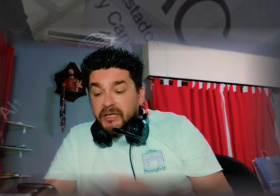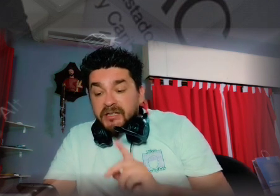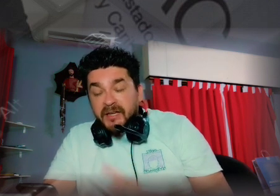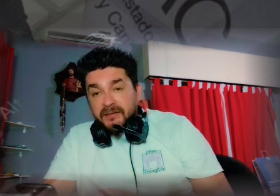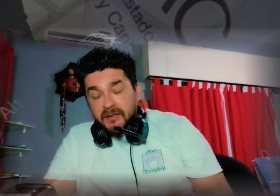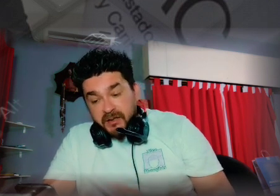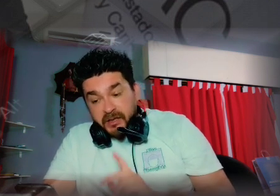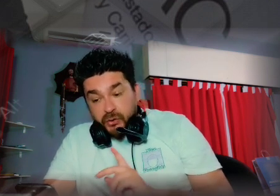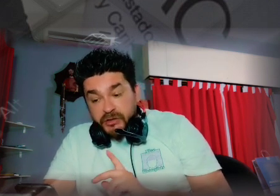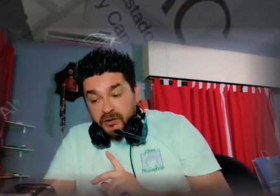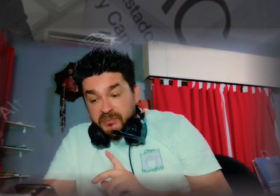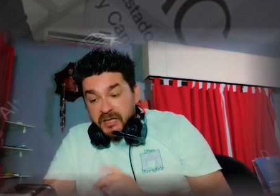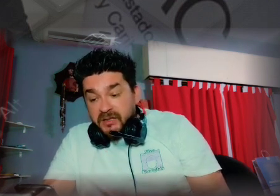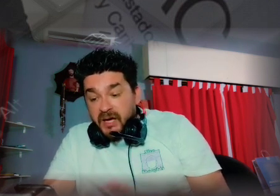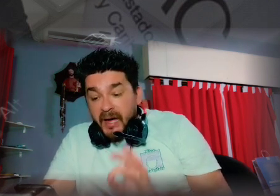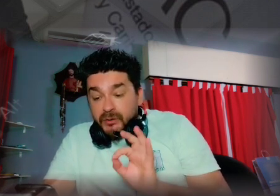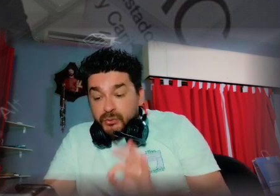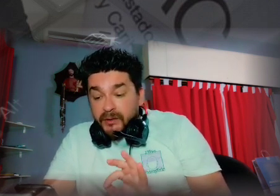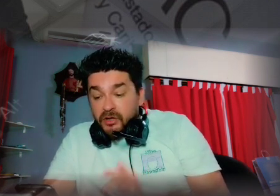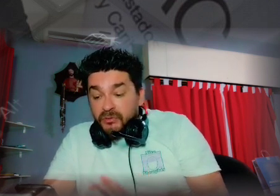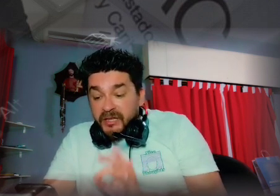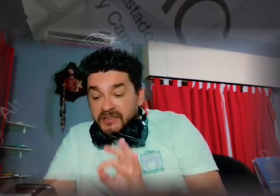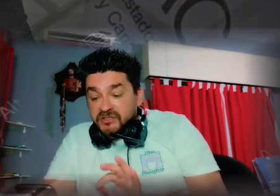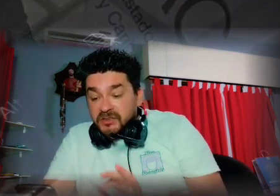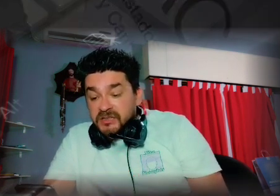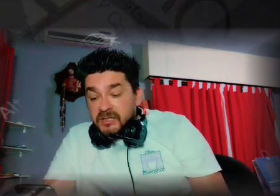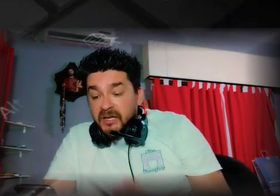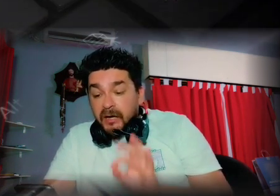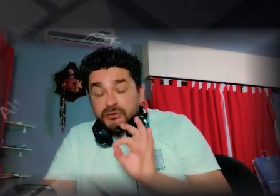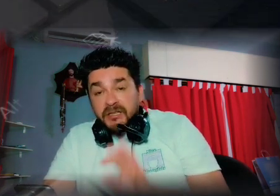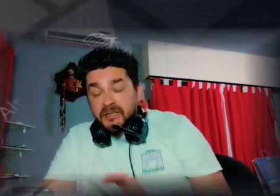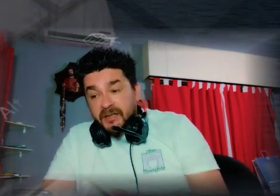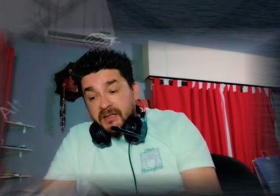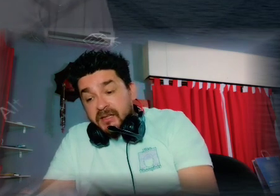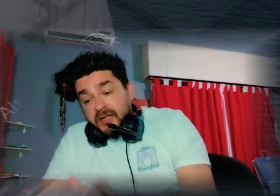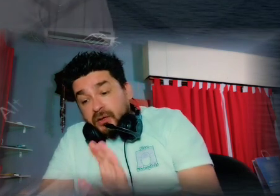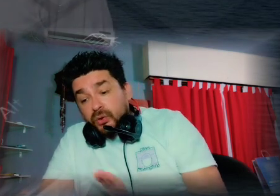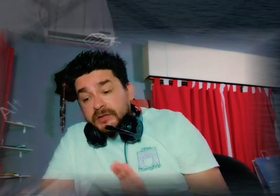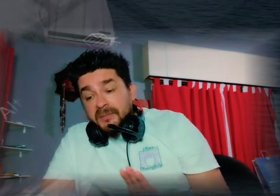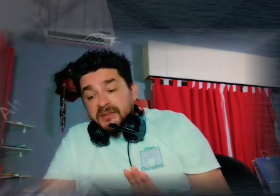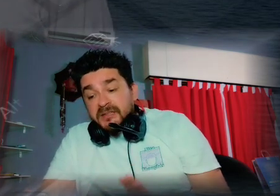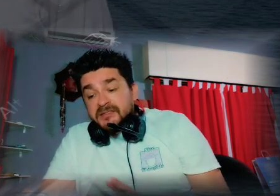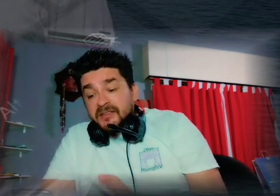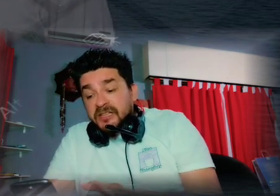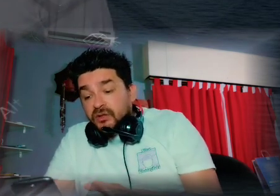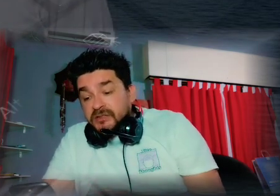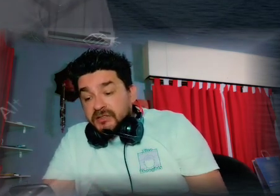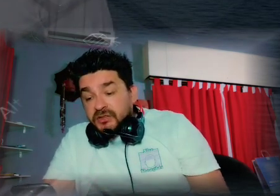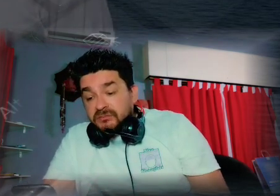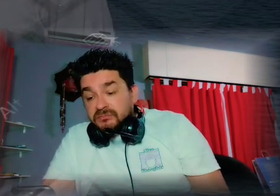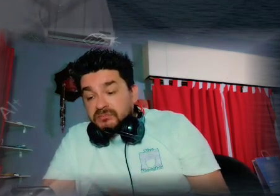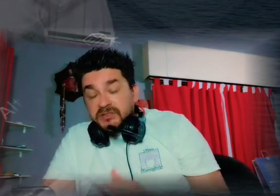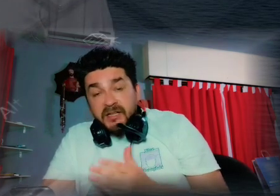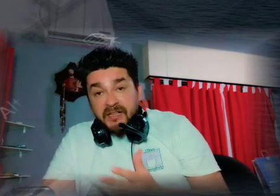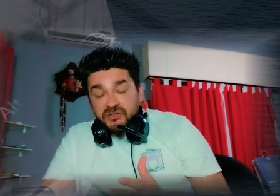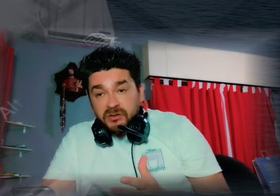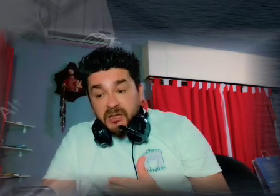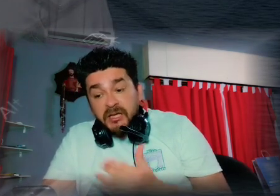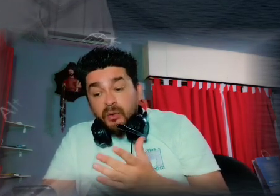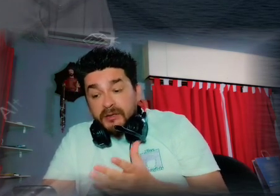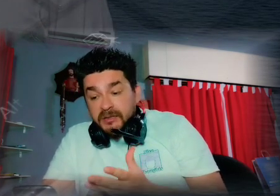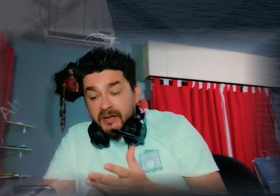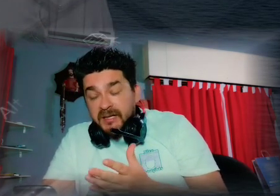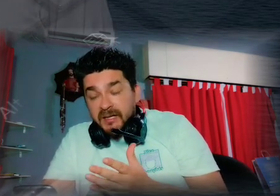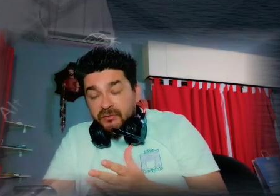y austeridad. ¿Escucharon bien? Actuar con moderación y austeridad. Justamente Santiago Nieto se